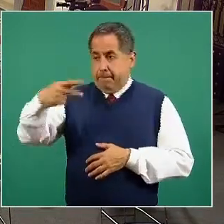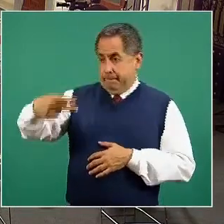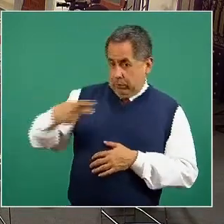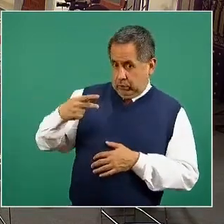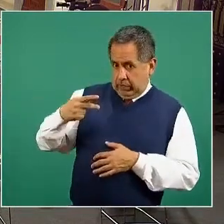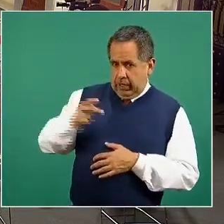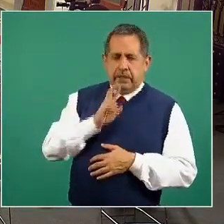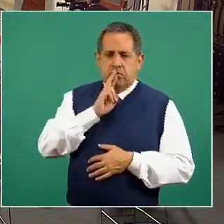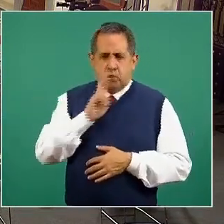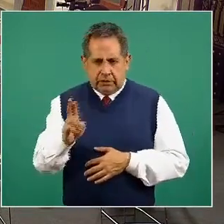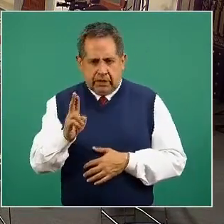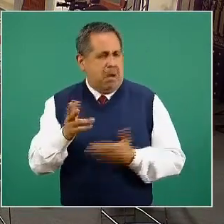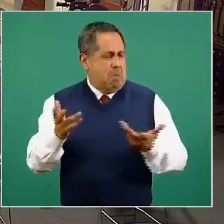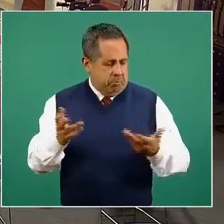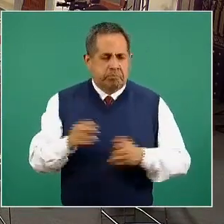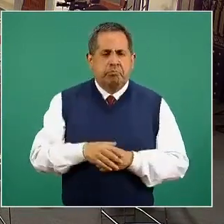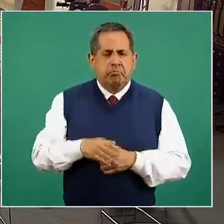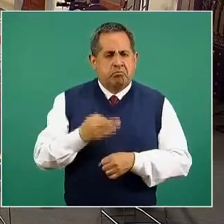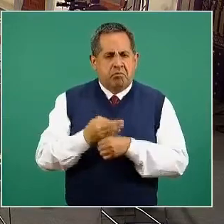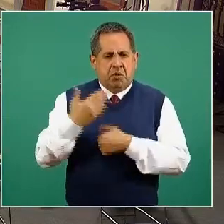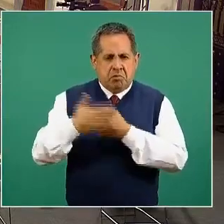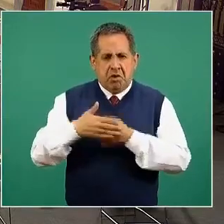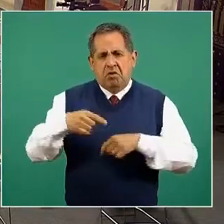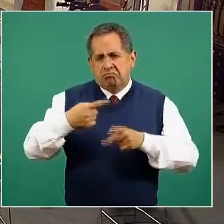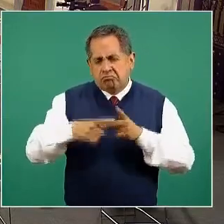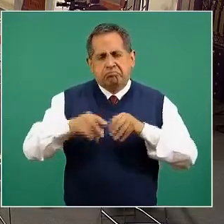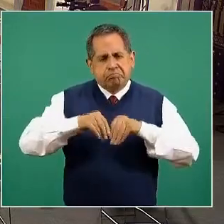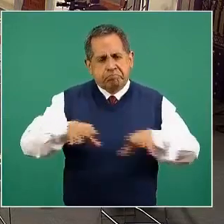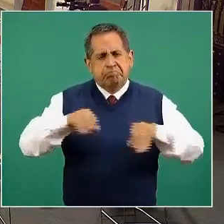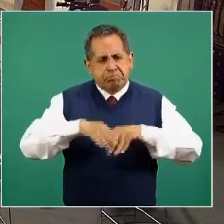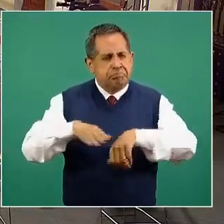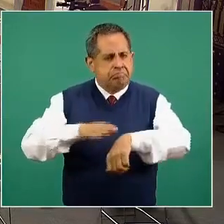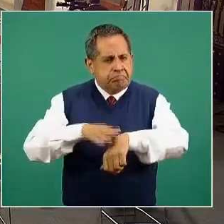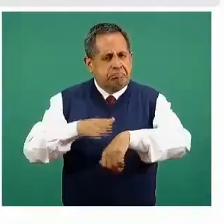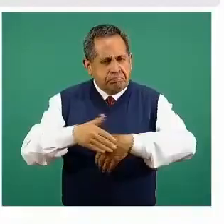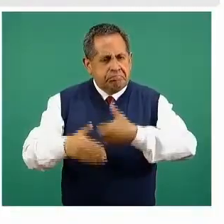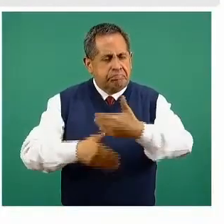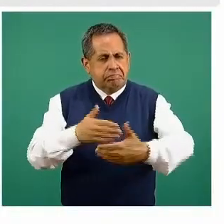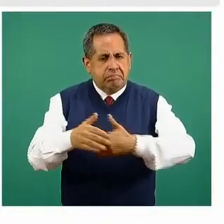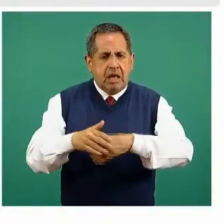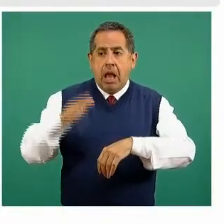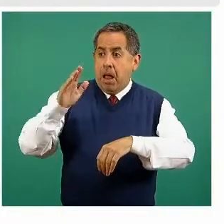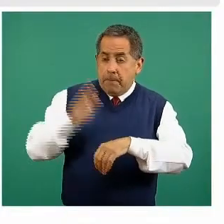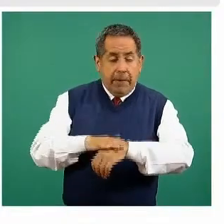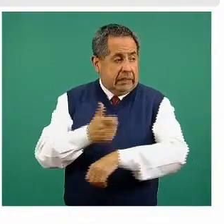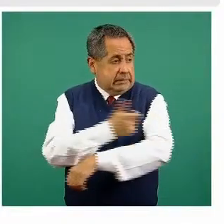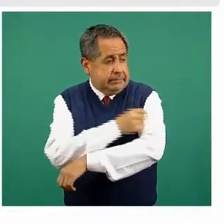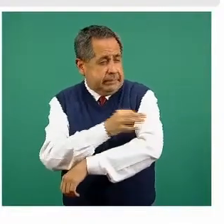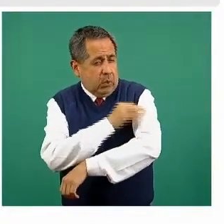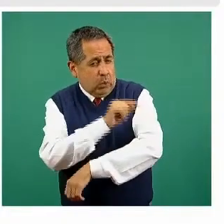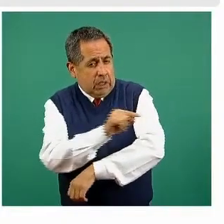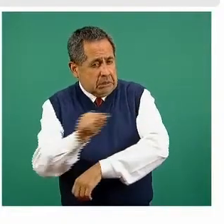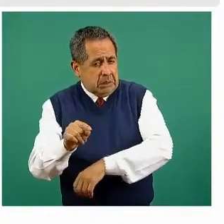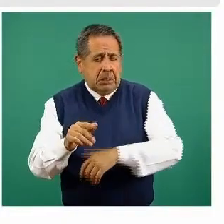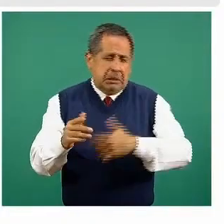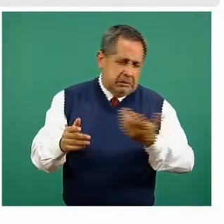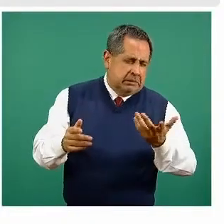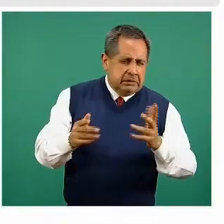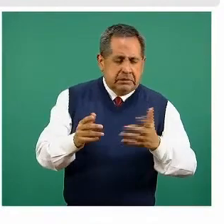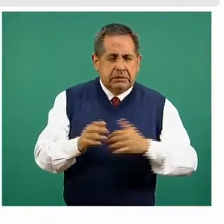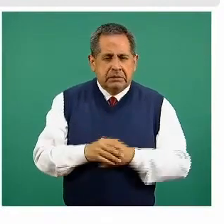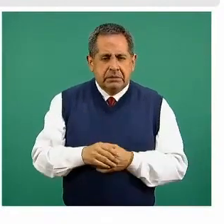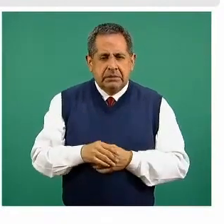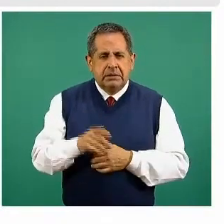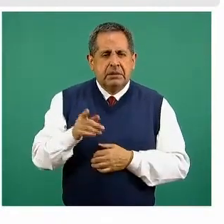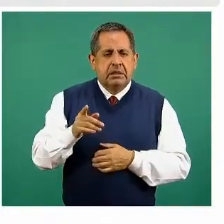expresa, lo estaremos informando en tiempo real conforme vaya ocurriendo, conforme se pongan más vacunas. Indudablemente pueden ocurrir